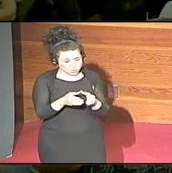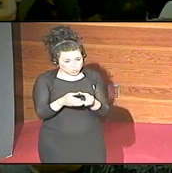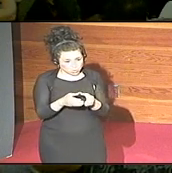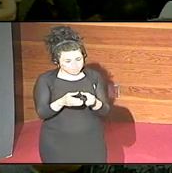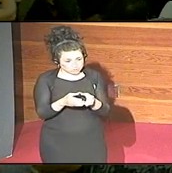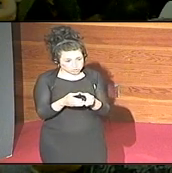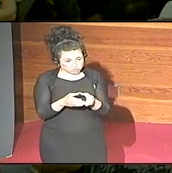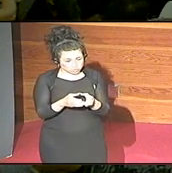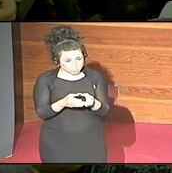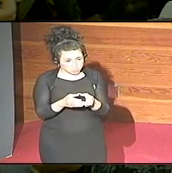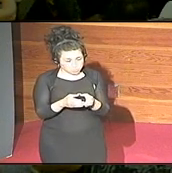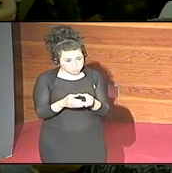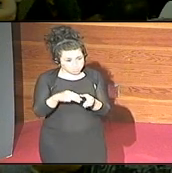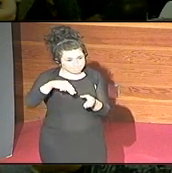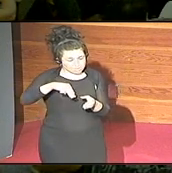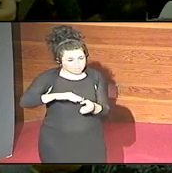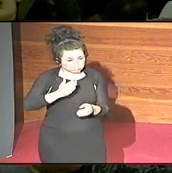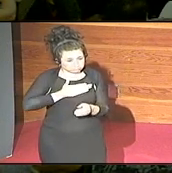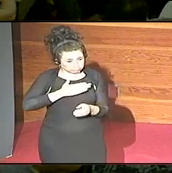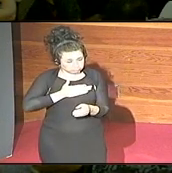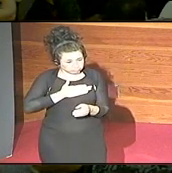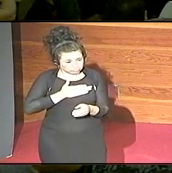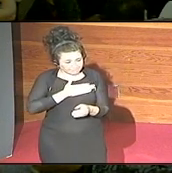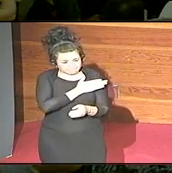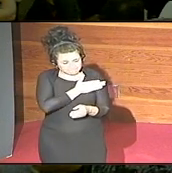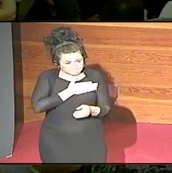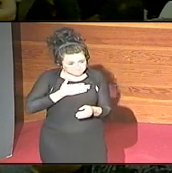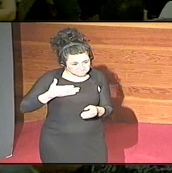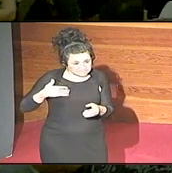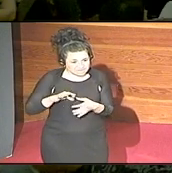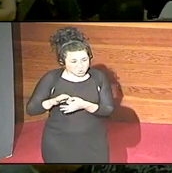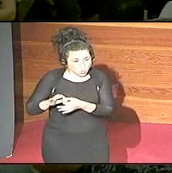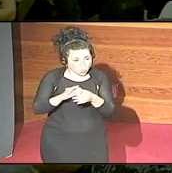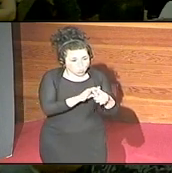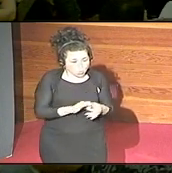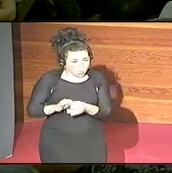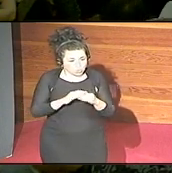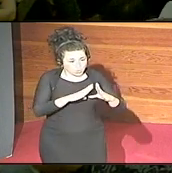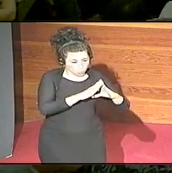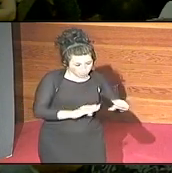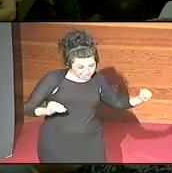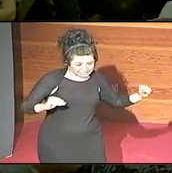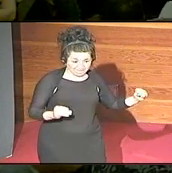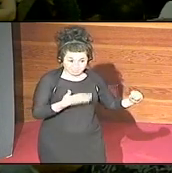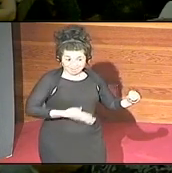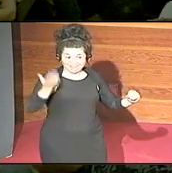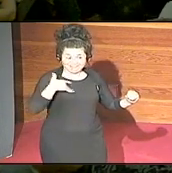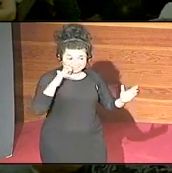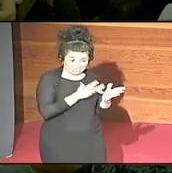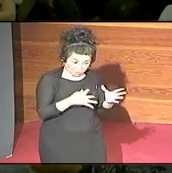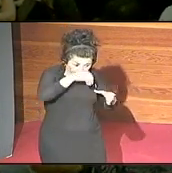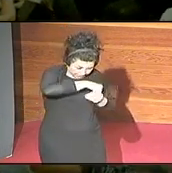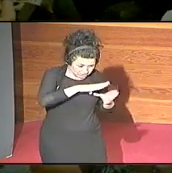nacionalistas moldavos que abogaban por la unificación con Rumanía, porque Moldova era parte de Rumanía antes.